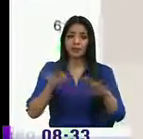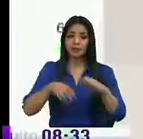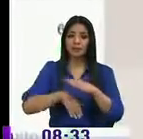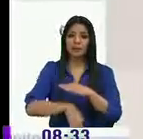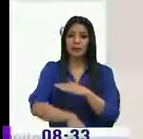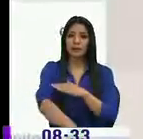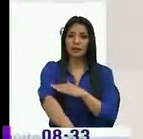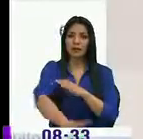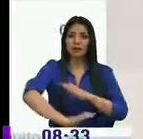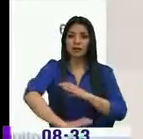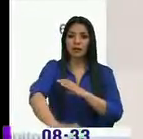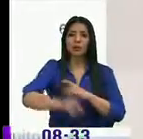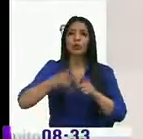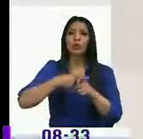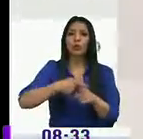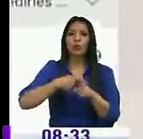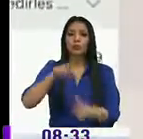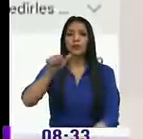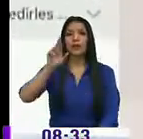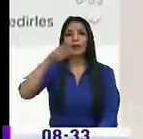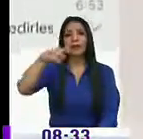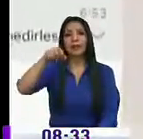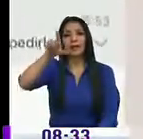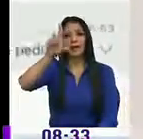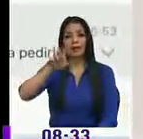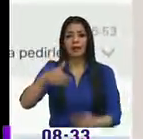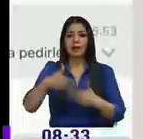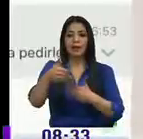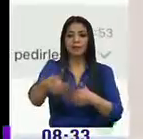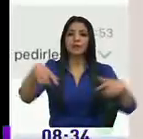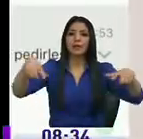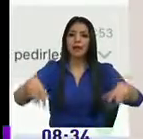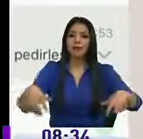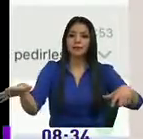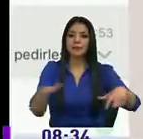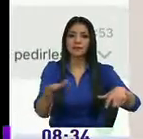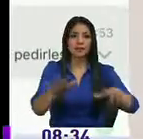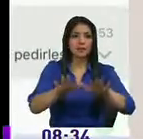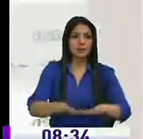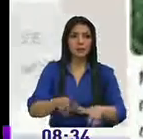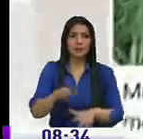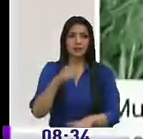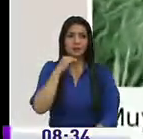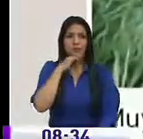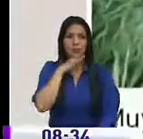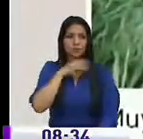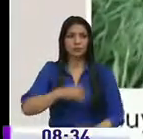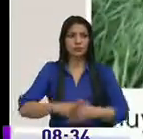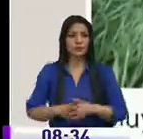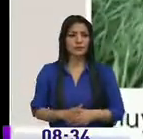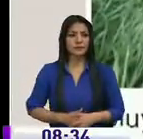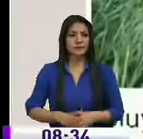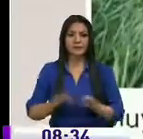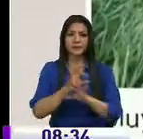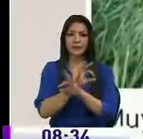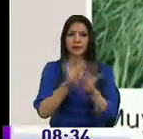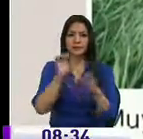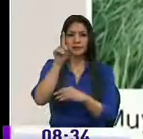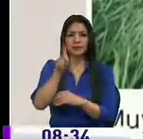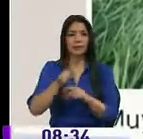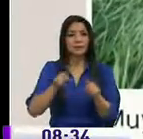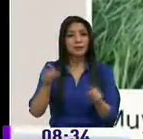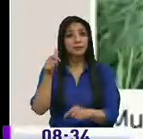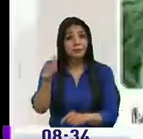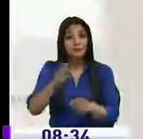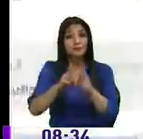colector de madera urgente. Queda en Argelia Media, frente a las canchas de relleno. Muchas gracias. ¡Qué suciedad, Dios mío! Sí, pero vean,